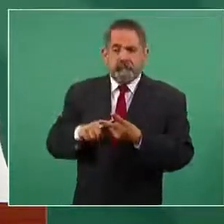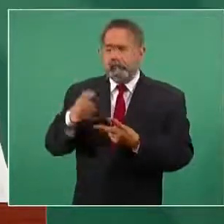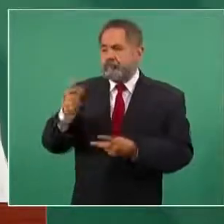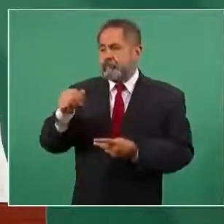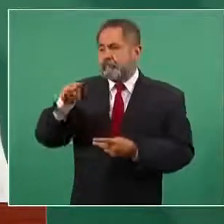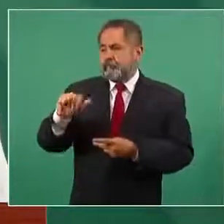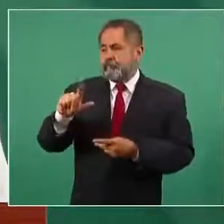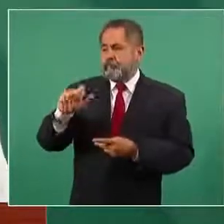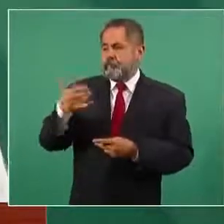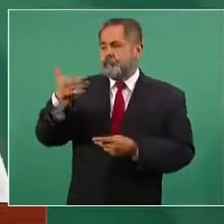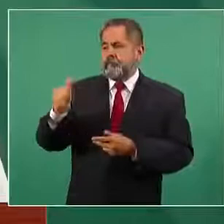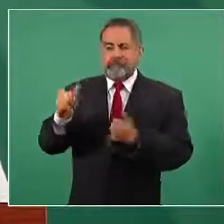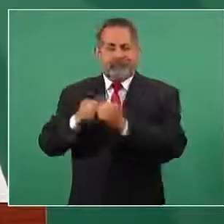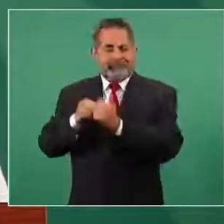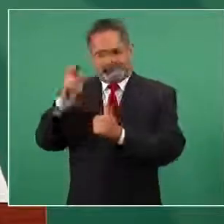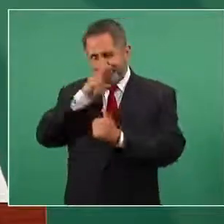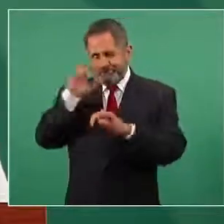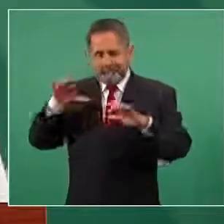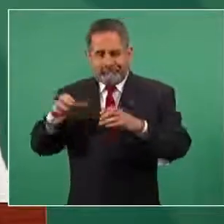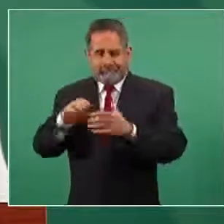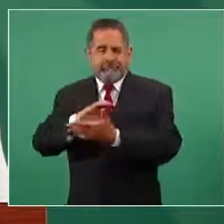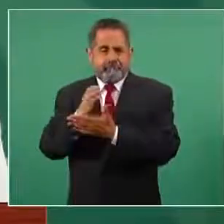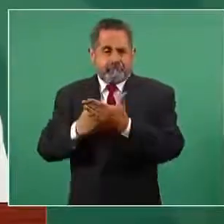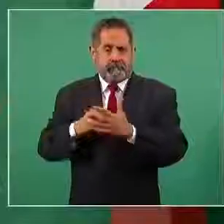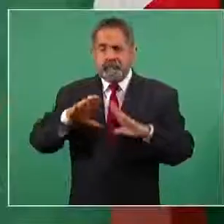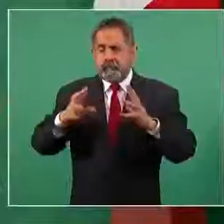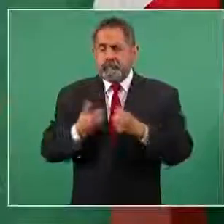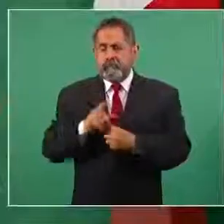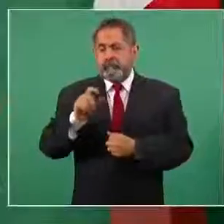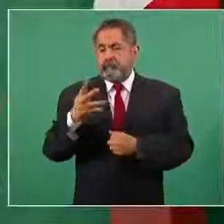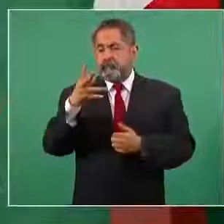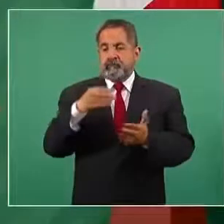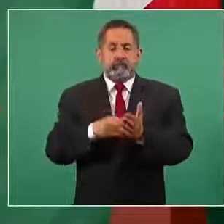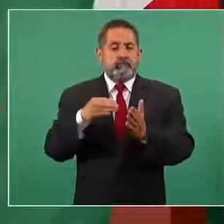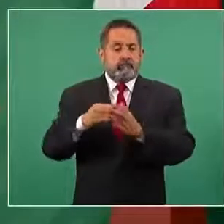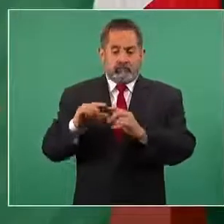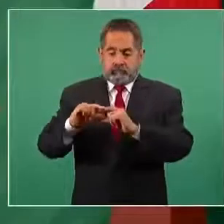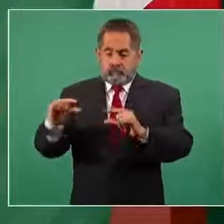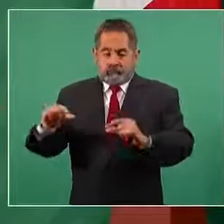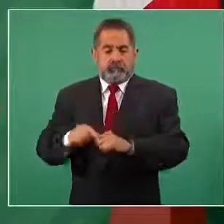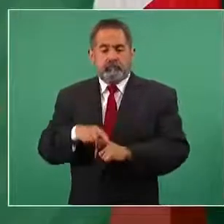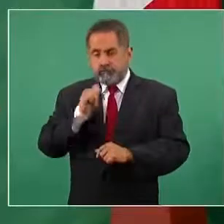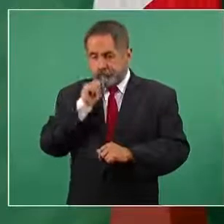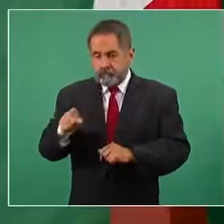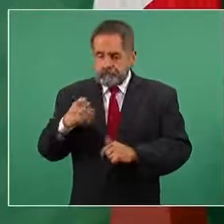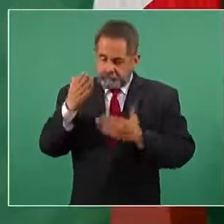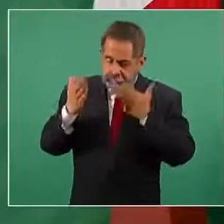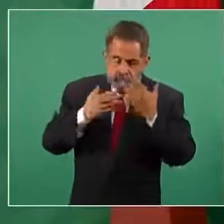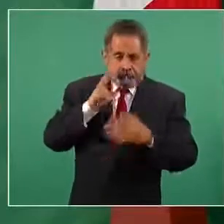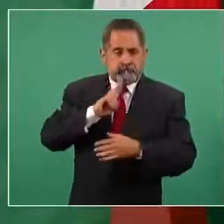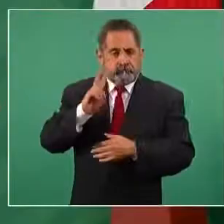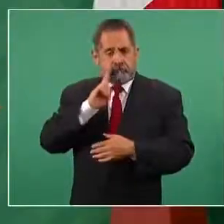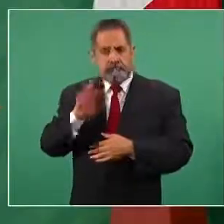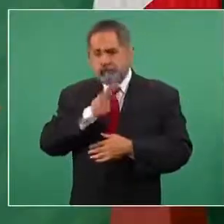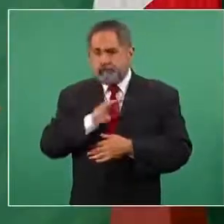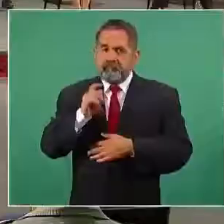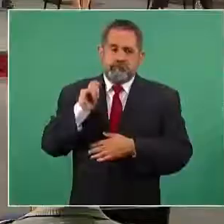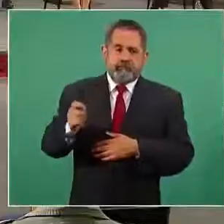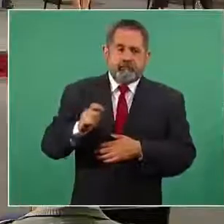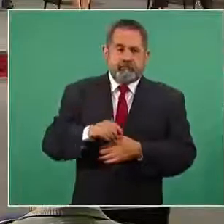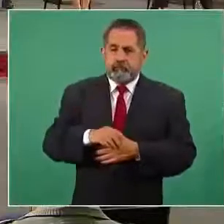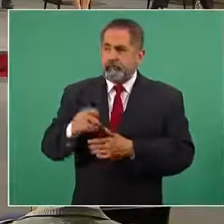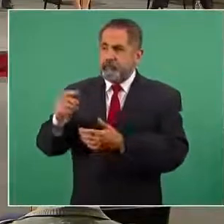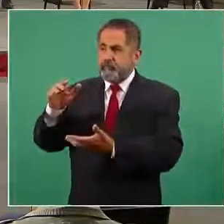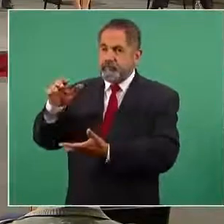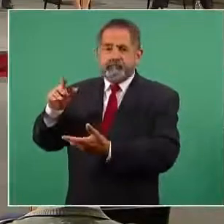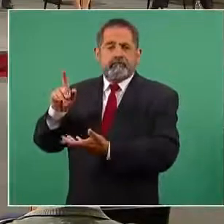la Federación Rusa. Tenemos un contrato de 24 millones de dosis. Estará también analizando la posibilidad de